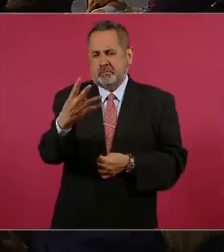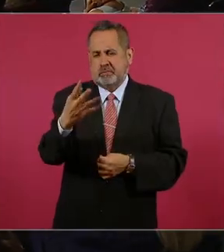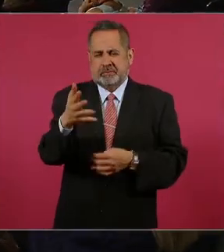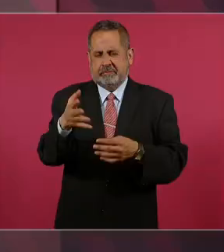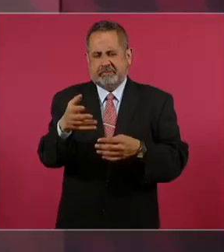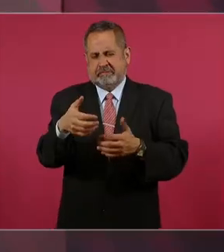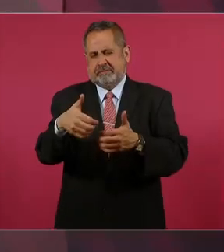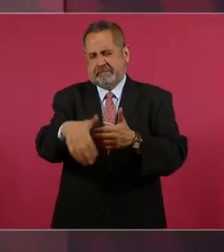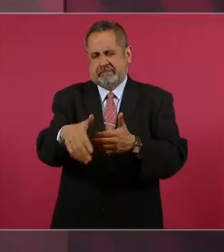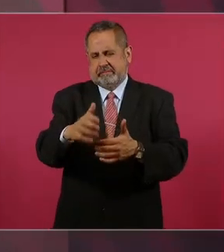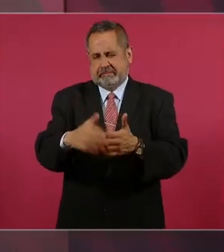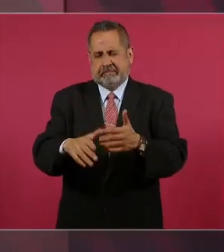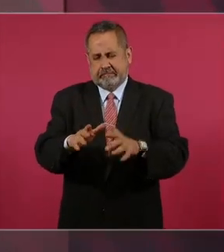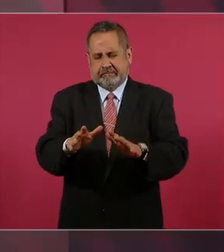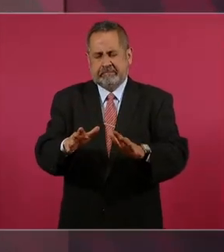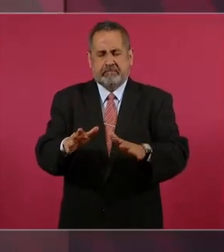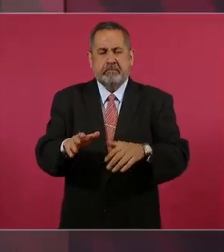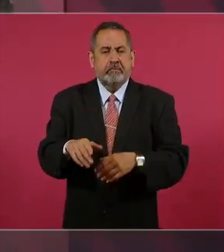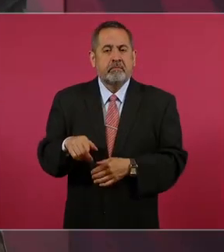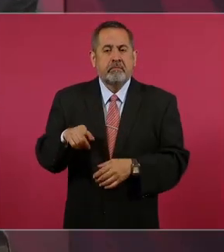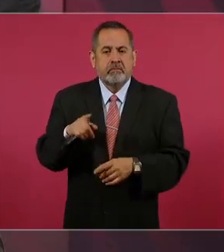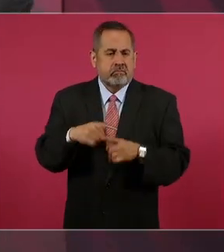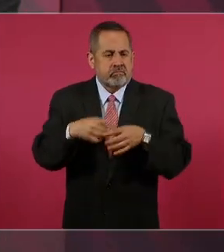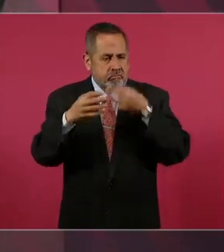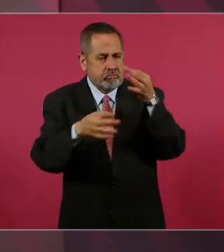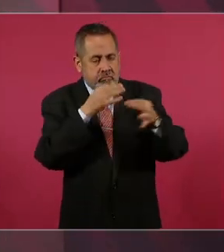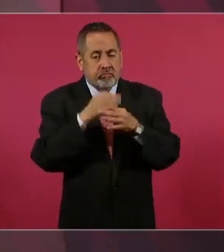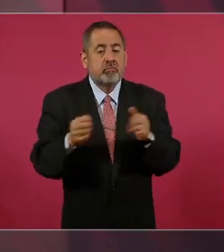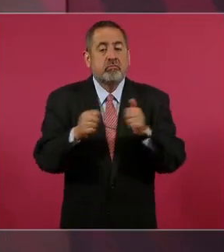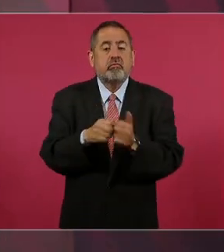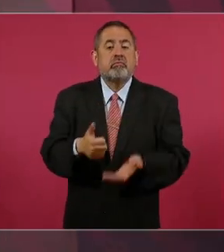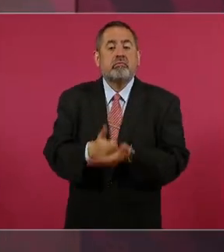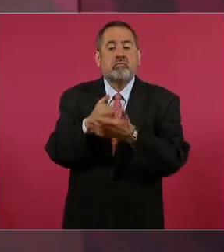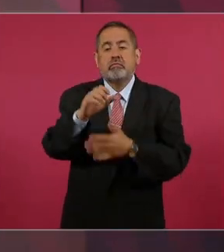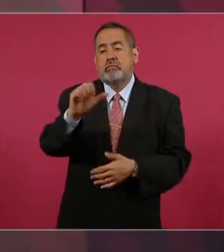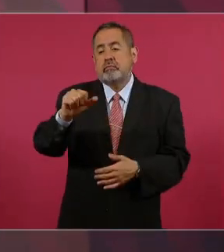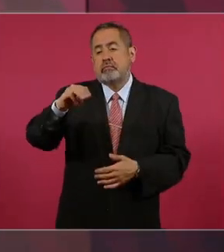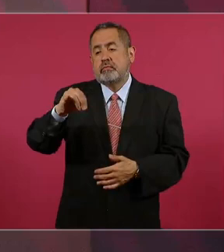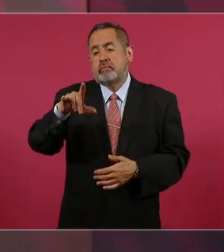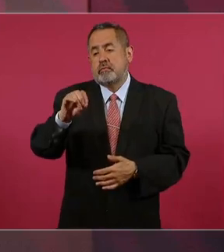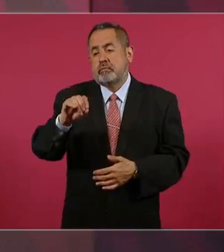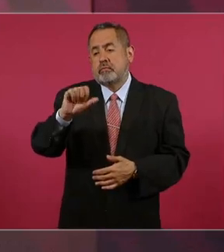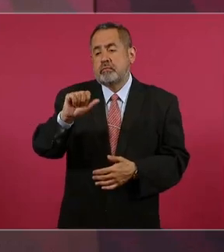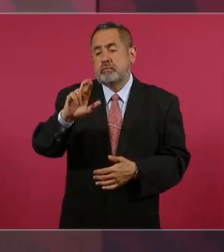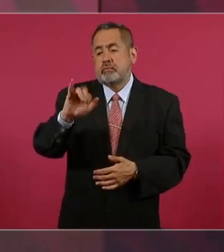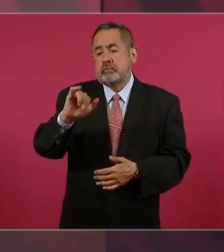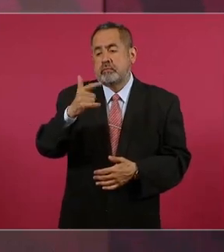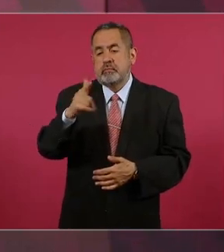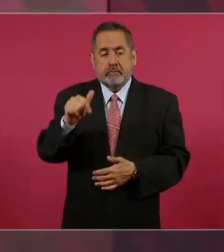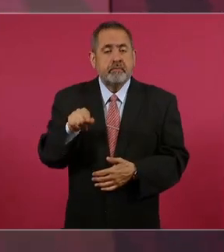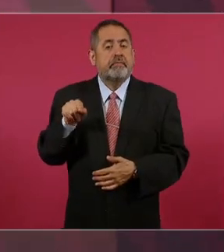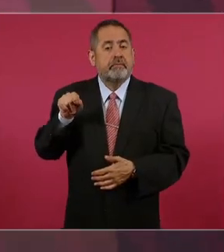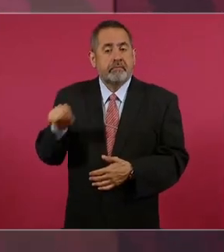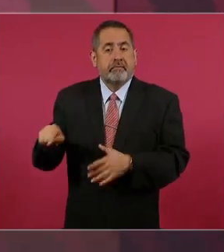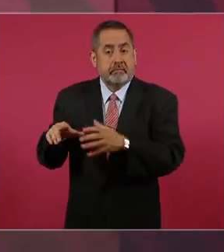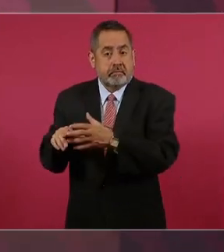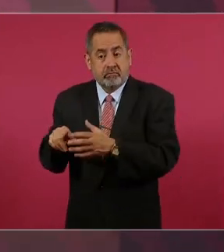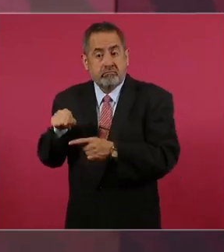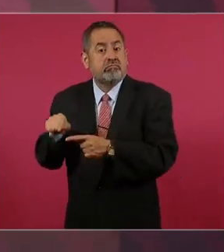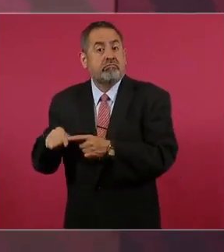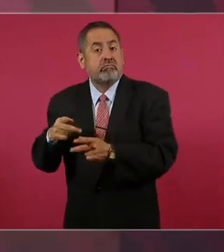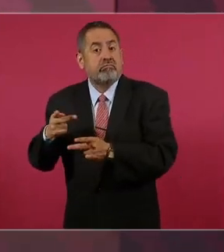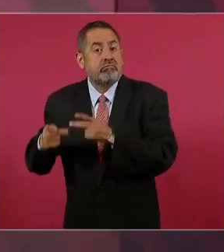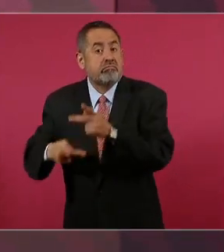y gracias a la intermediación de Camilo Arriaga, había prestado dos mil